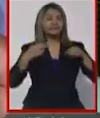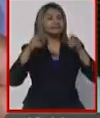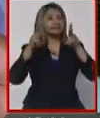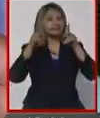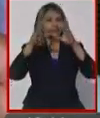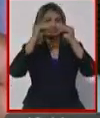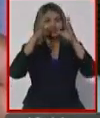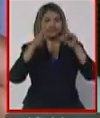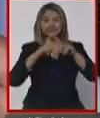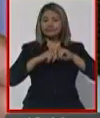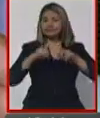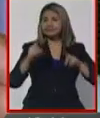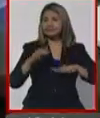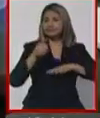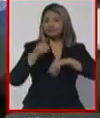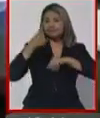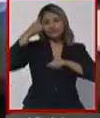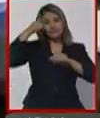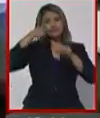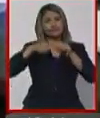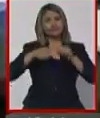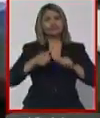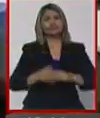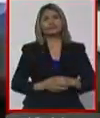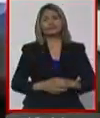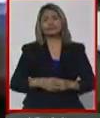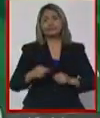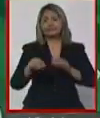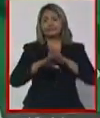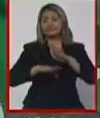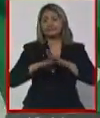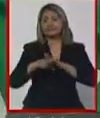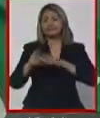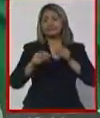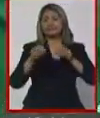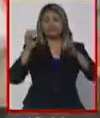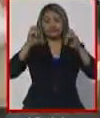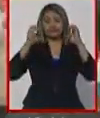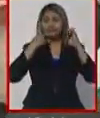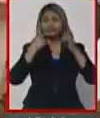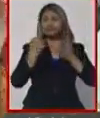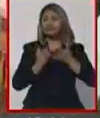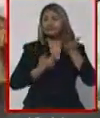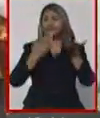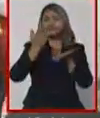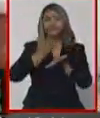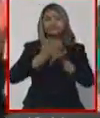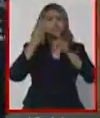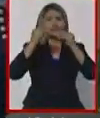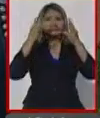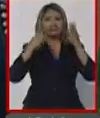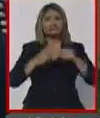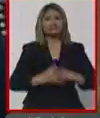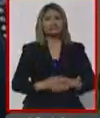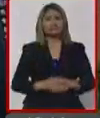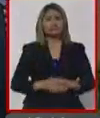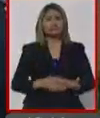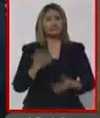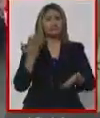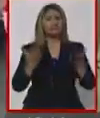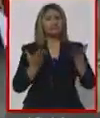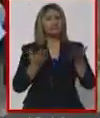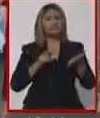colegas, pero le hacemos recuerdo. El subdirector de Educación calificó además esta medida de un paro de maestros como una